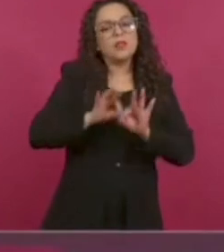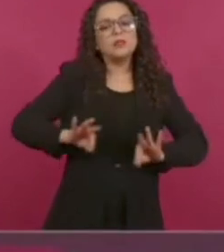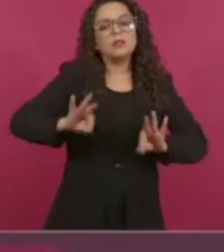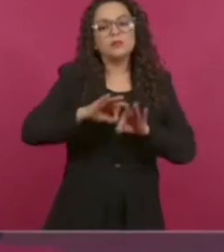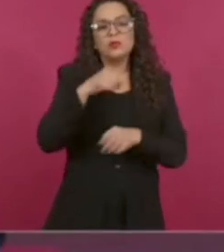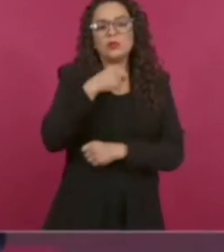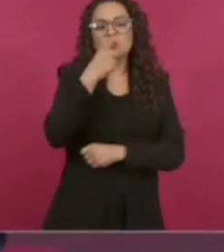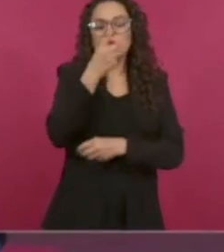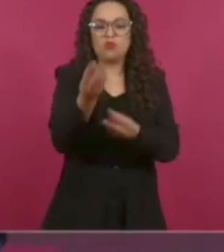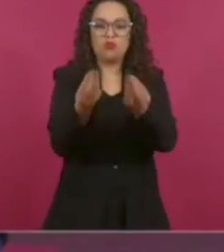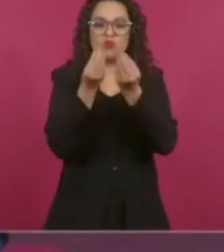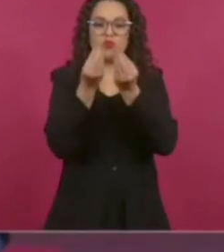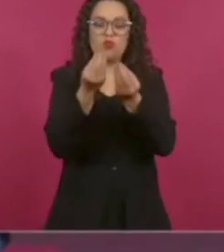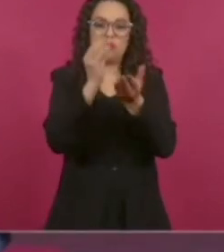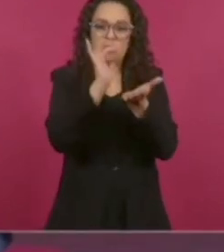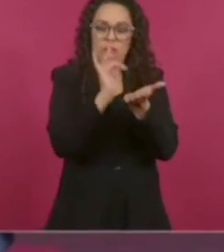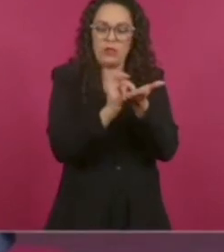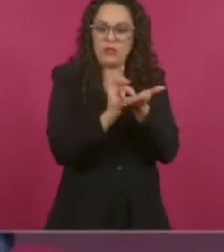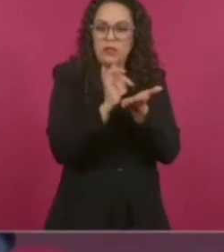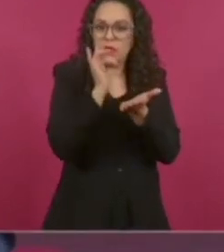lo que me han ayudado,